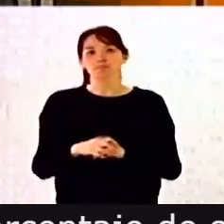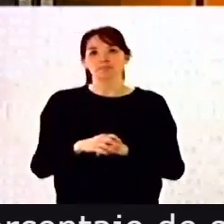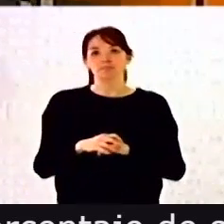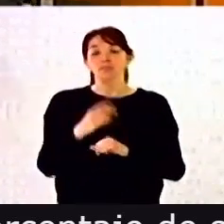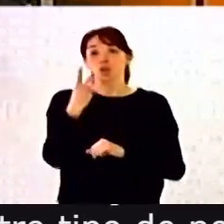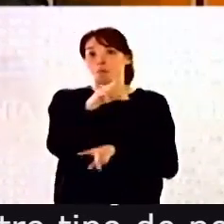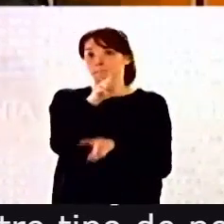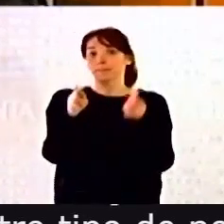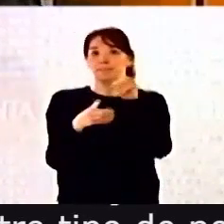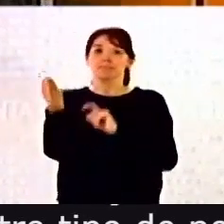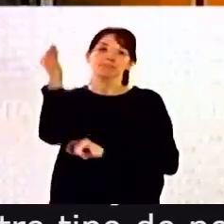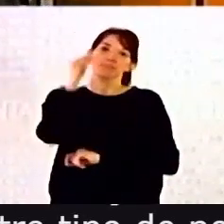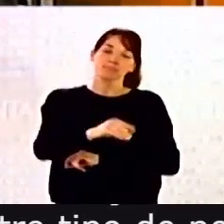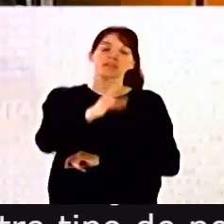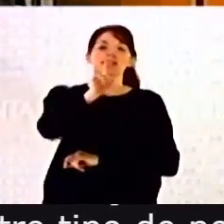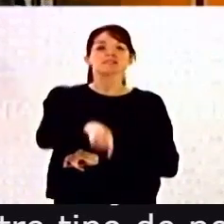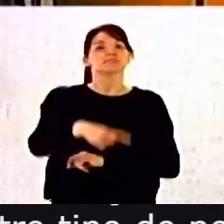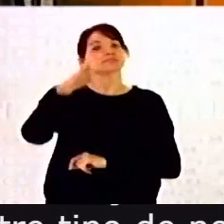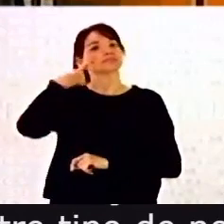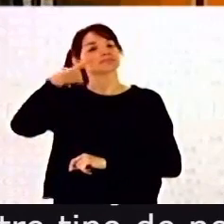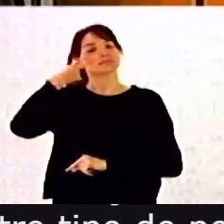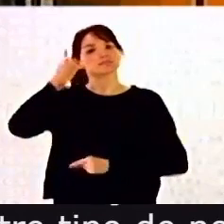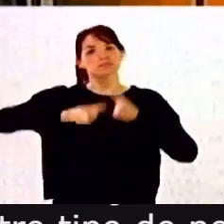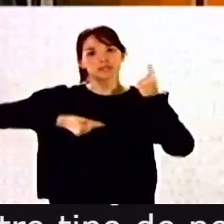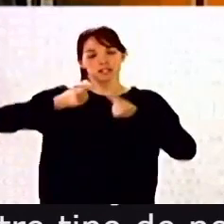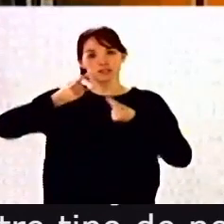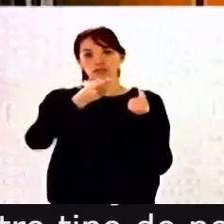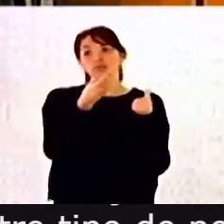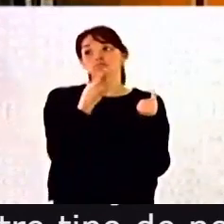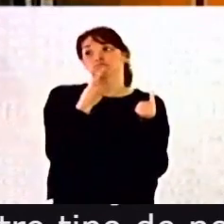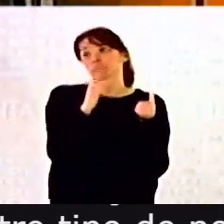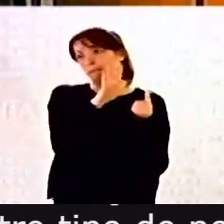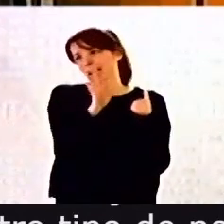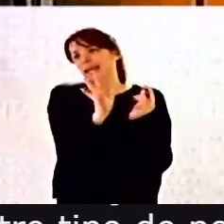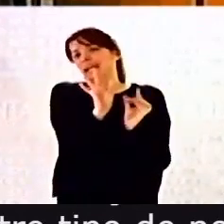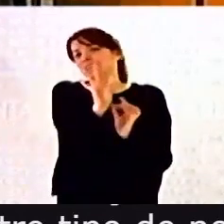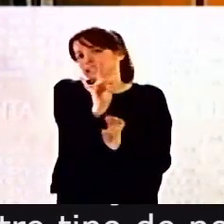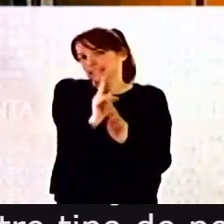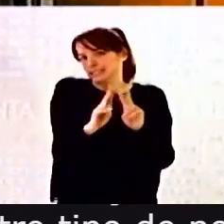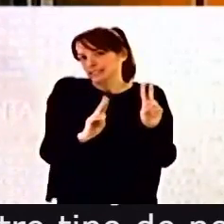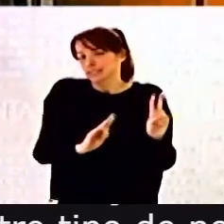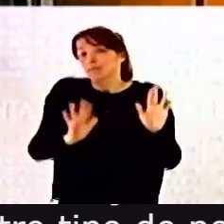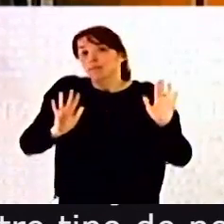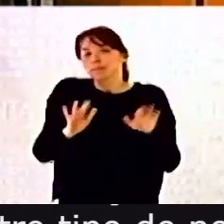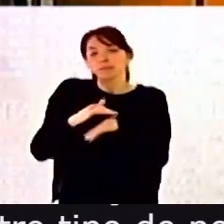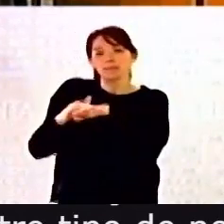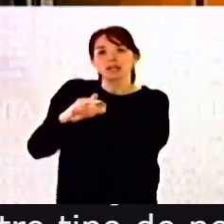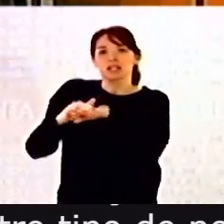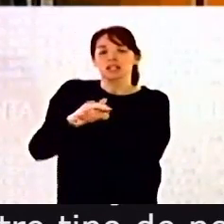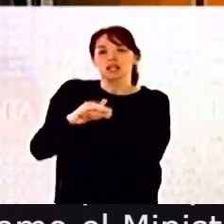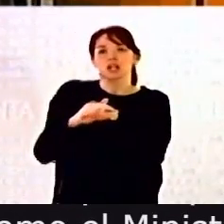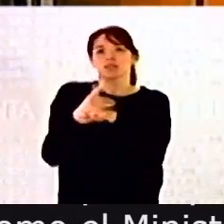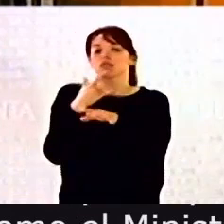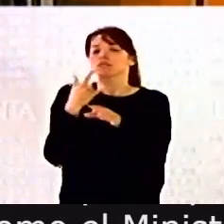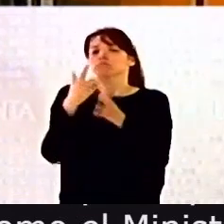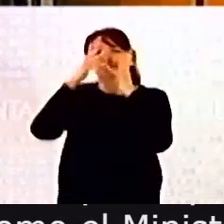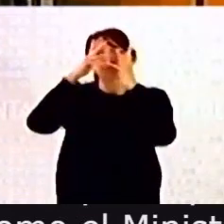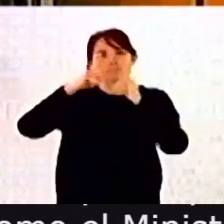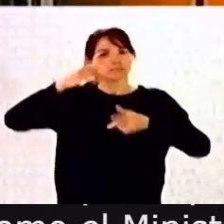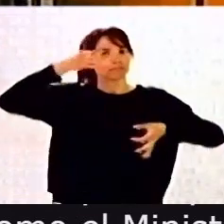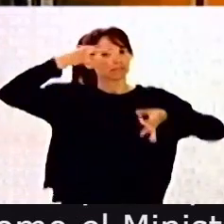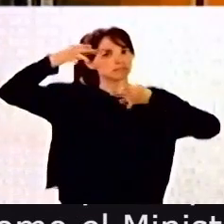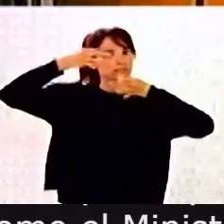más. Sobre el tema de los datos, entiendo que por sus palabras sí, pero como el Ministerio había solicitado un recuento muy detallado en los últimos días,